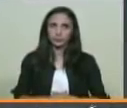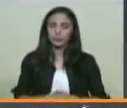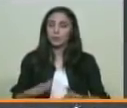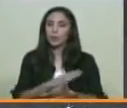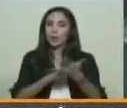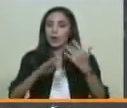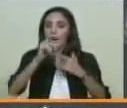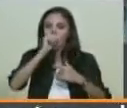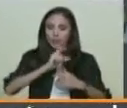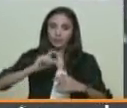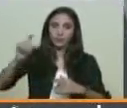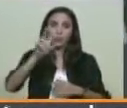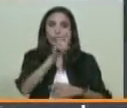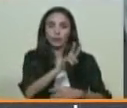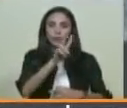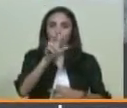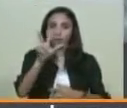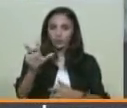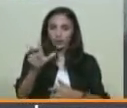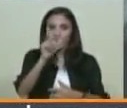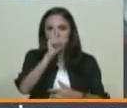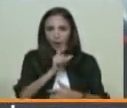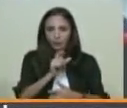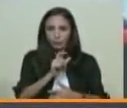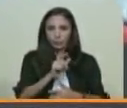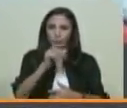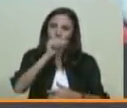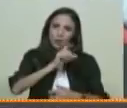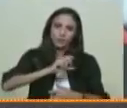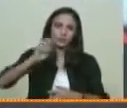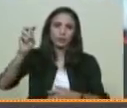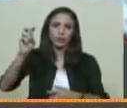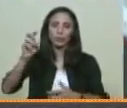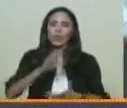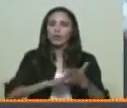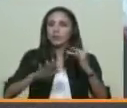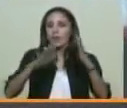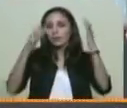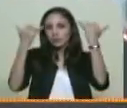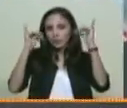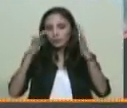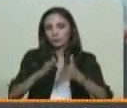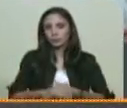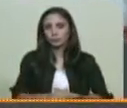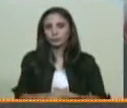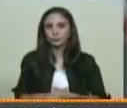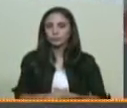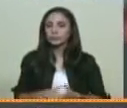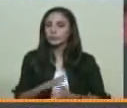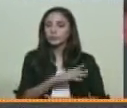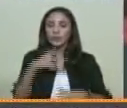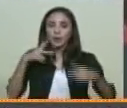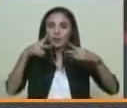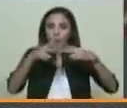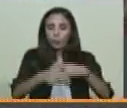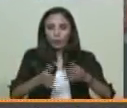conmemorar los 33 años de su siembra, inaugurando este hermoso monumento